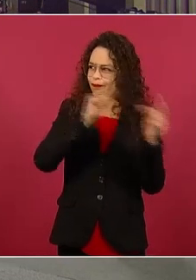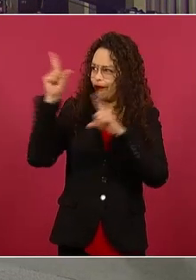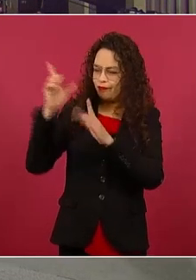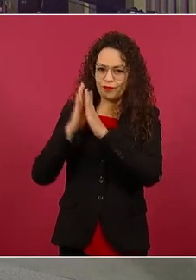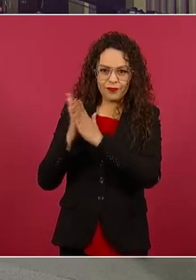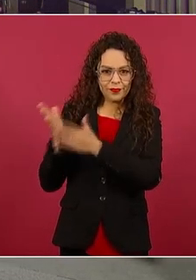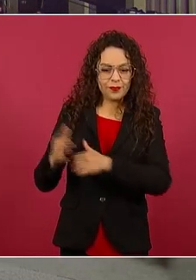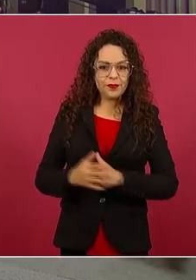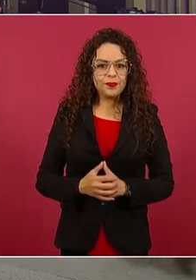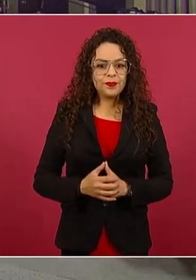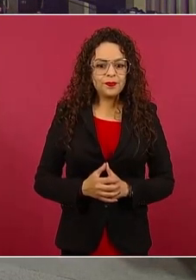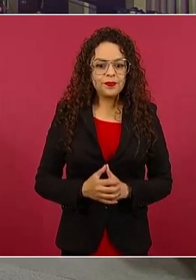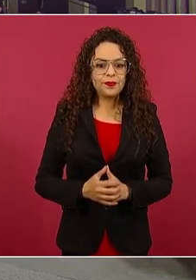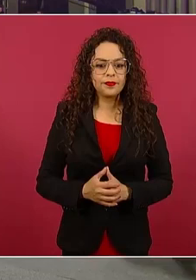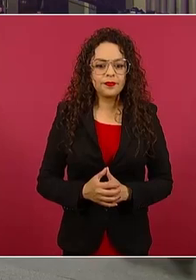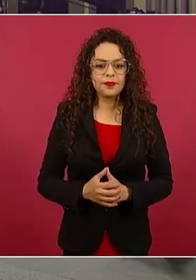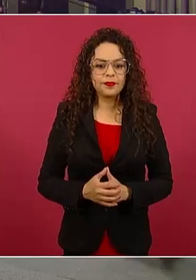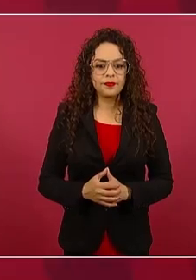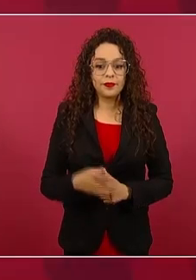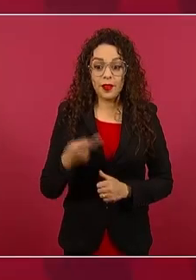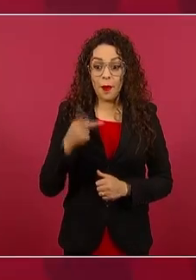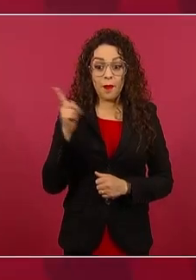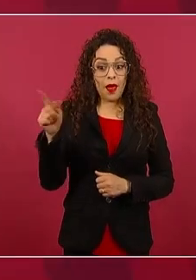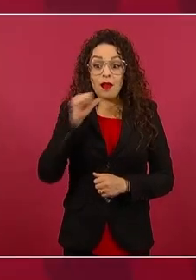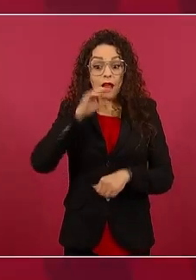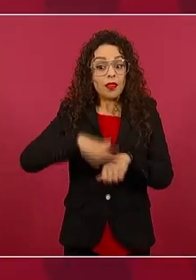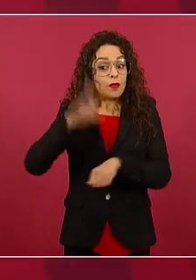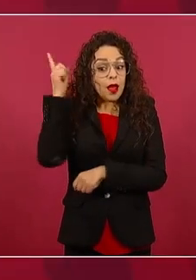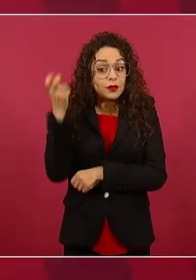Pero no es lo único,